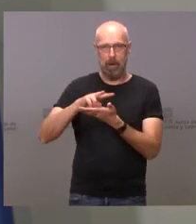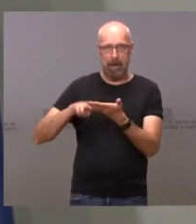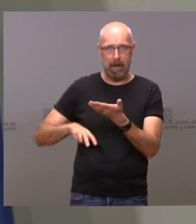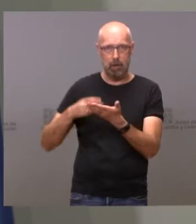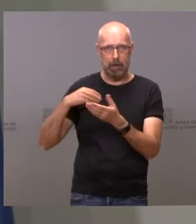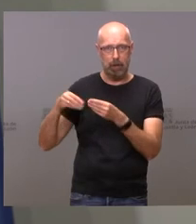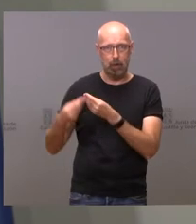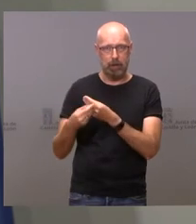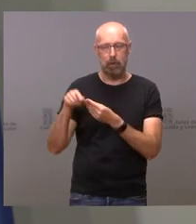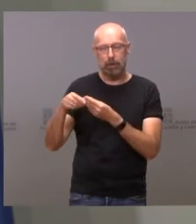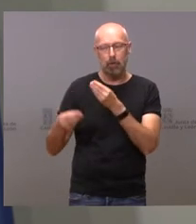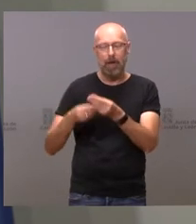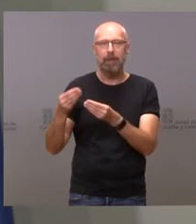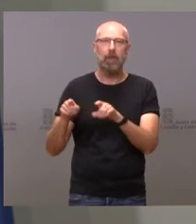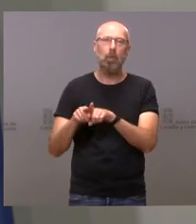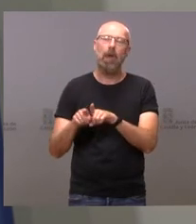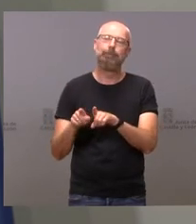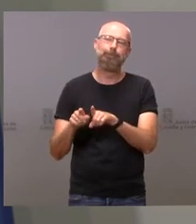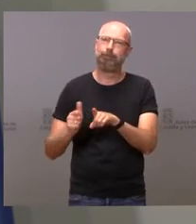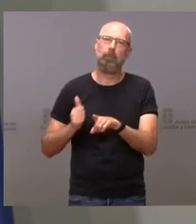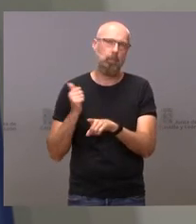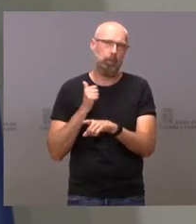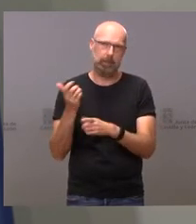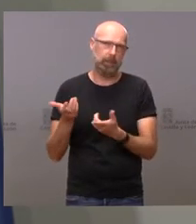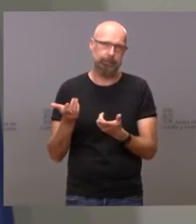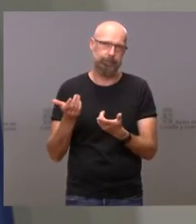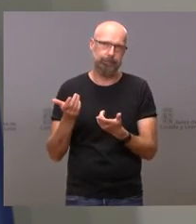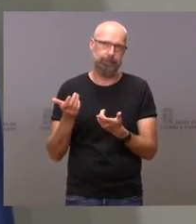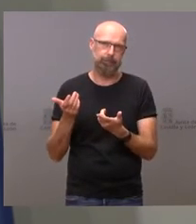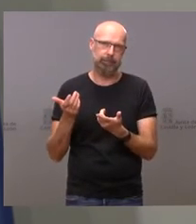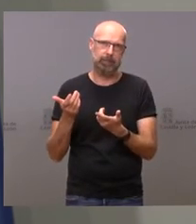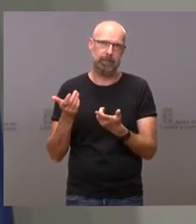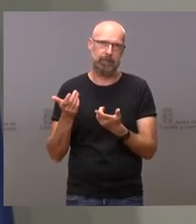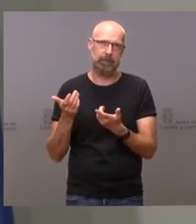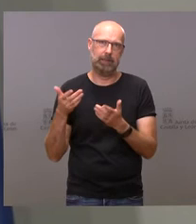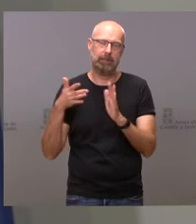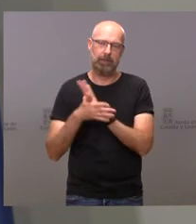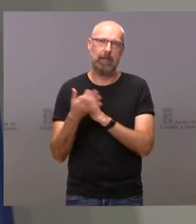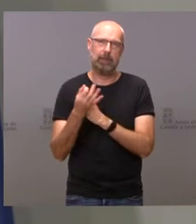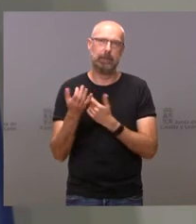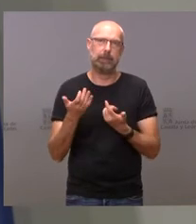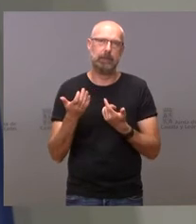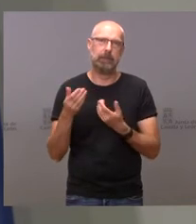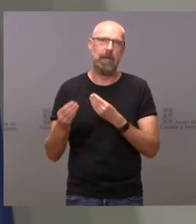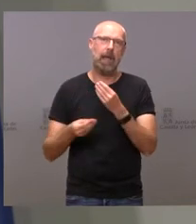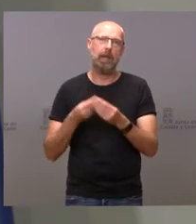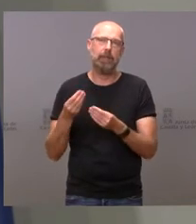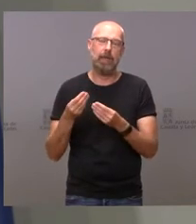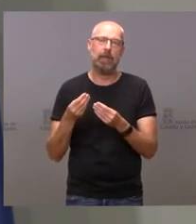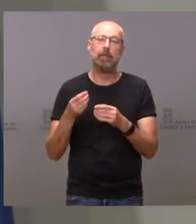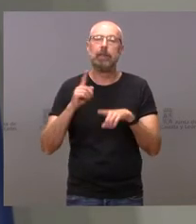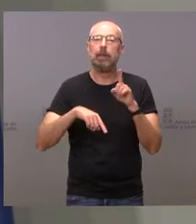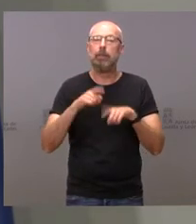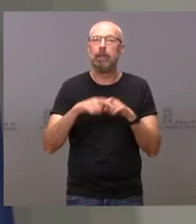forma oportunista, si entiende lo que esto quiere decir, que se hace a medida que se van